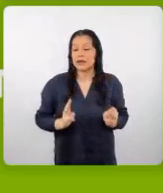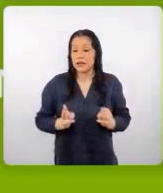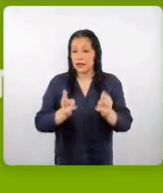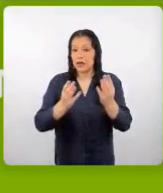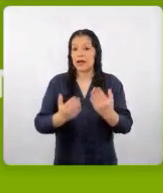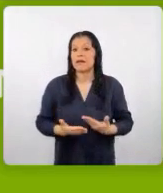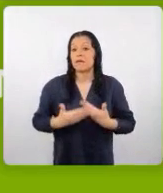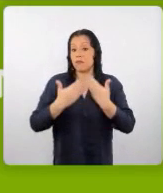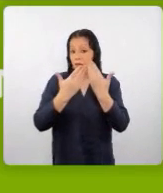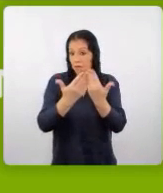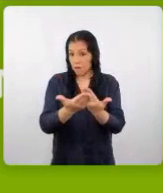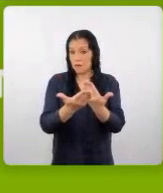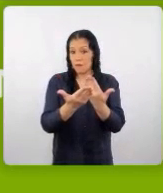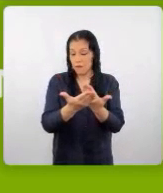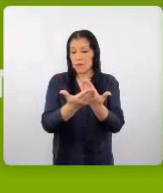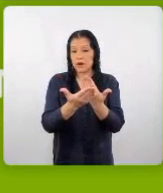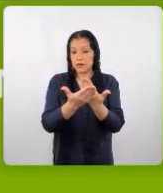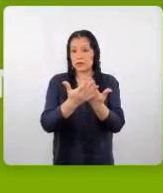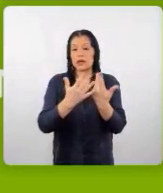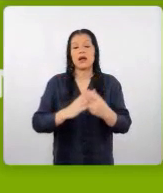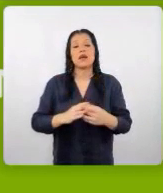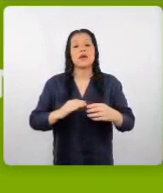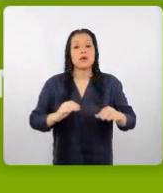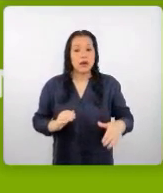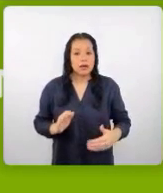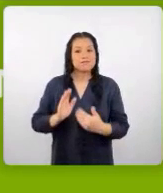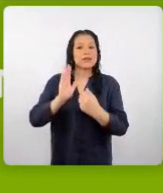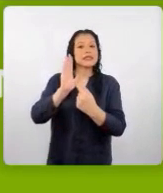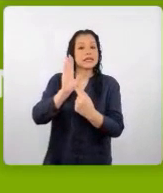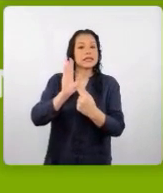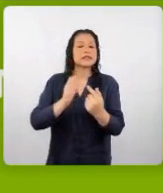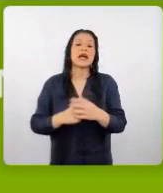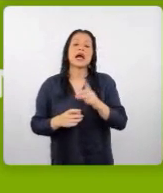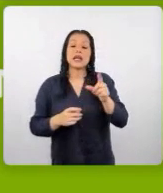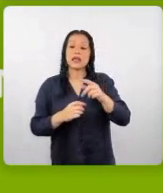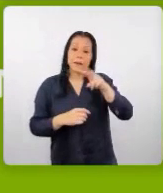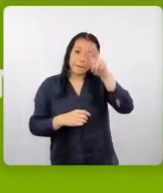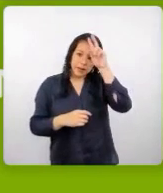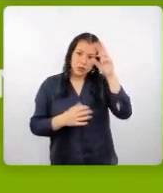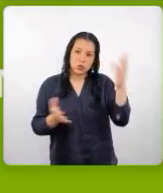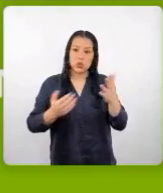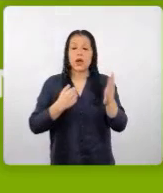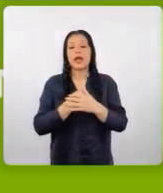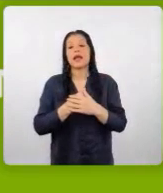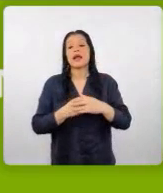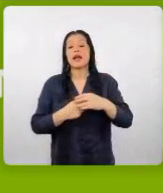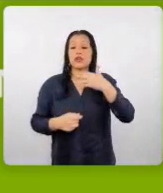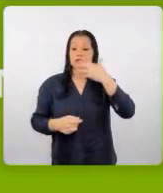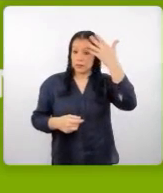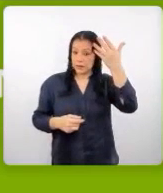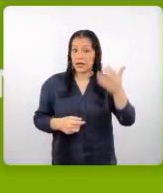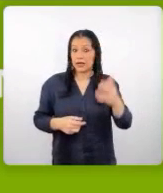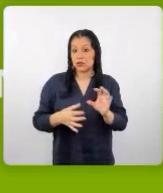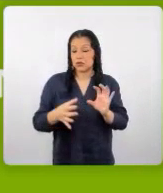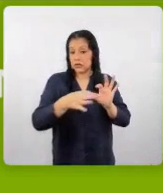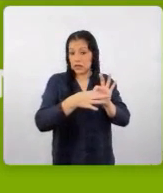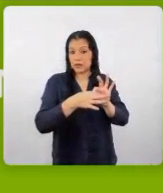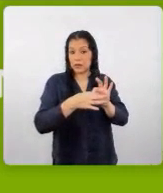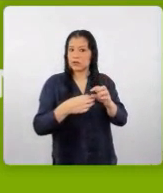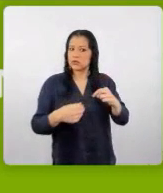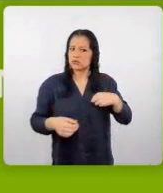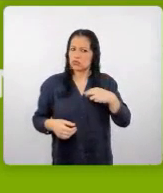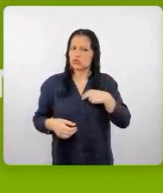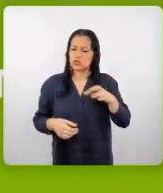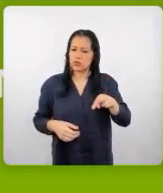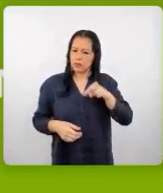plantearon con la presencia del Perú en Emiratos Árabes Unidos. Hay que tener en cuenta que nosotros, cuando iniciamos